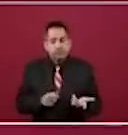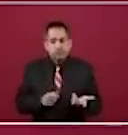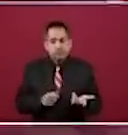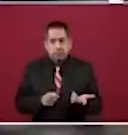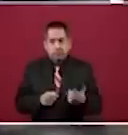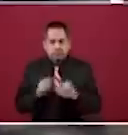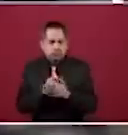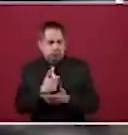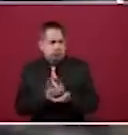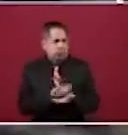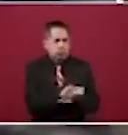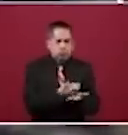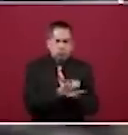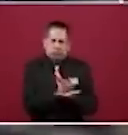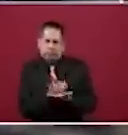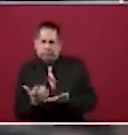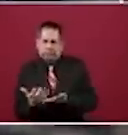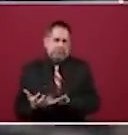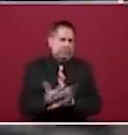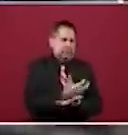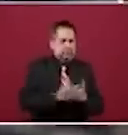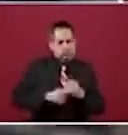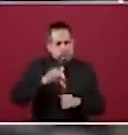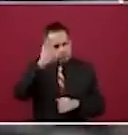con sueldos elevadísimos